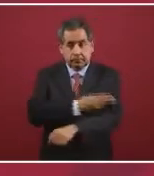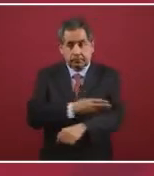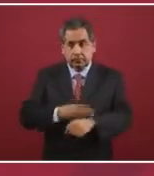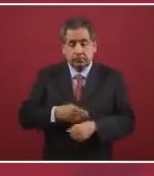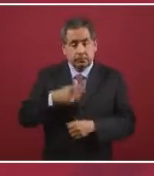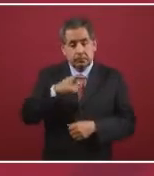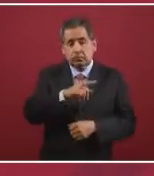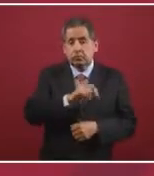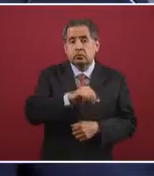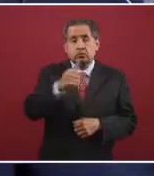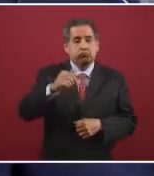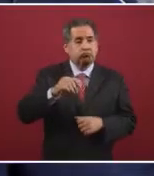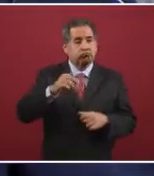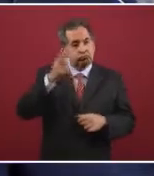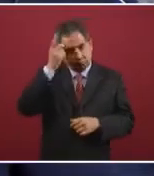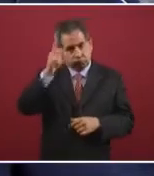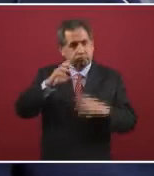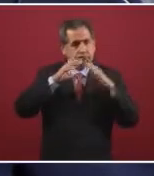hacendado,